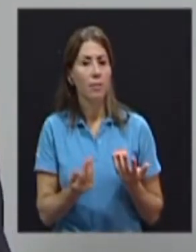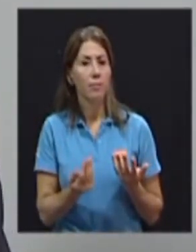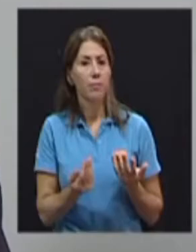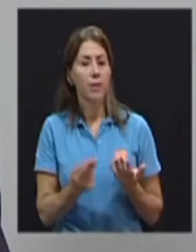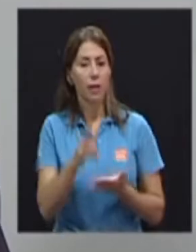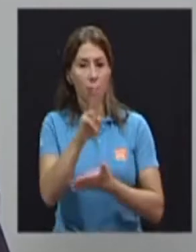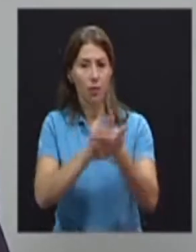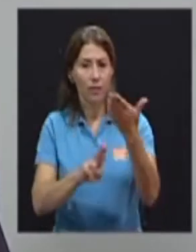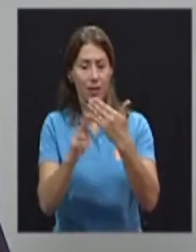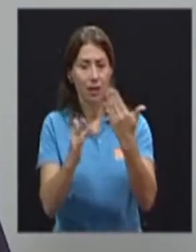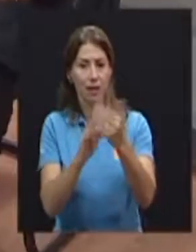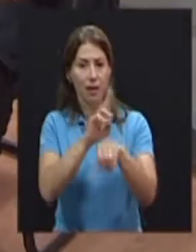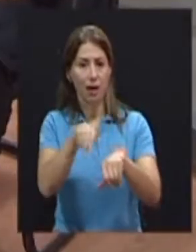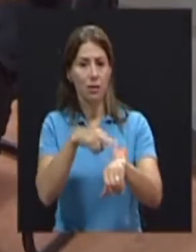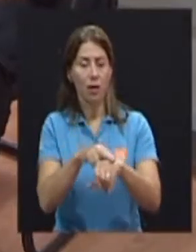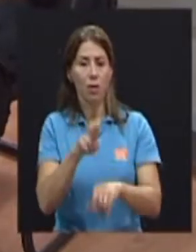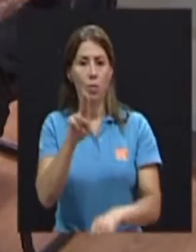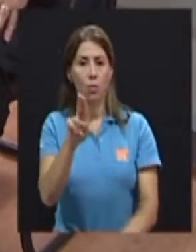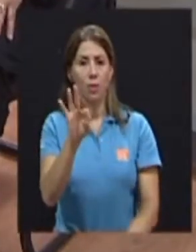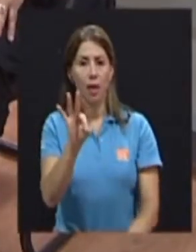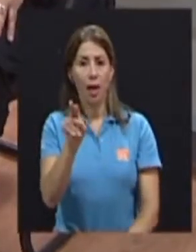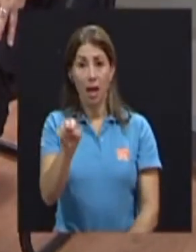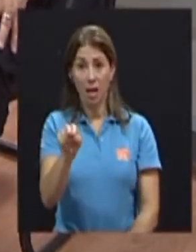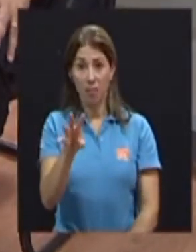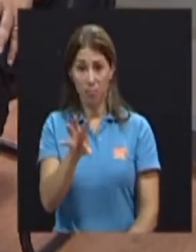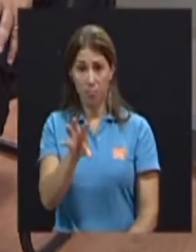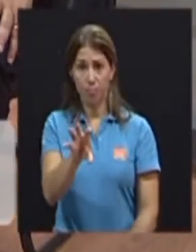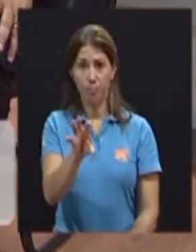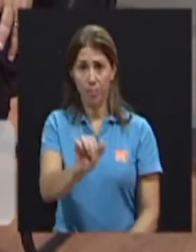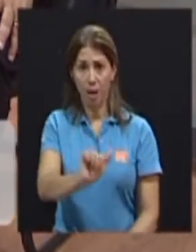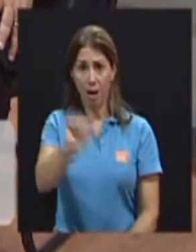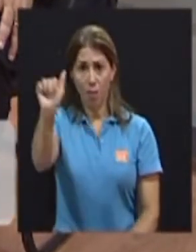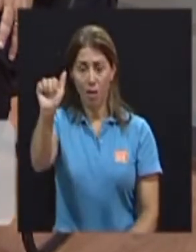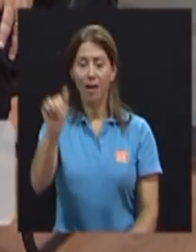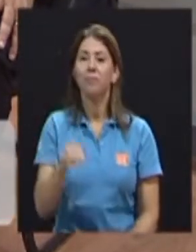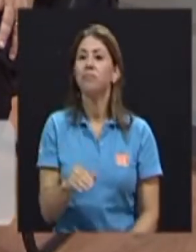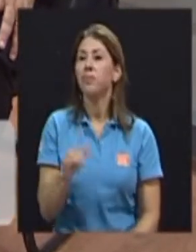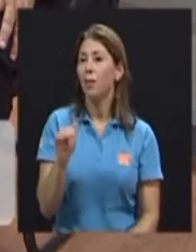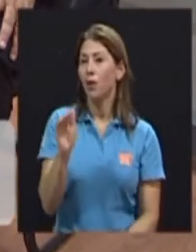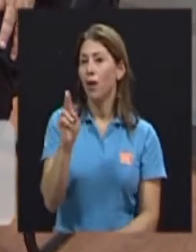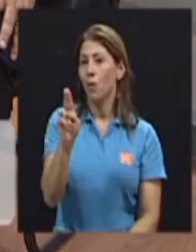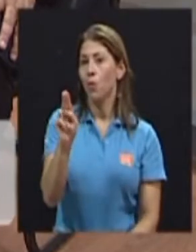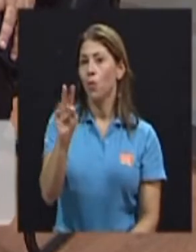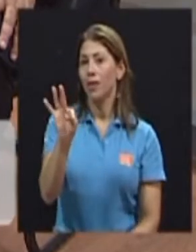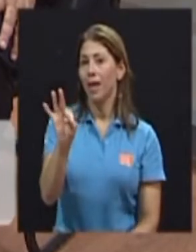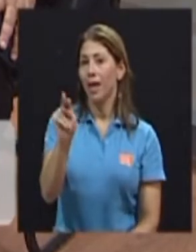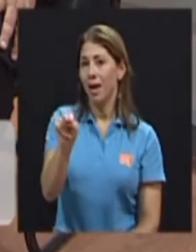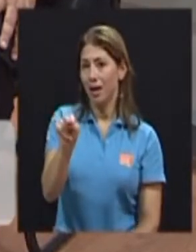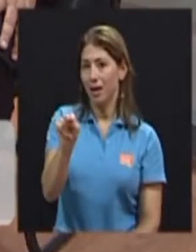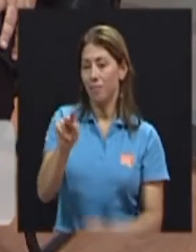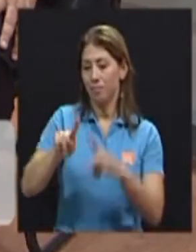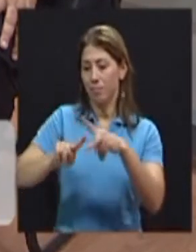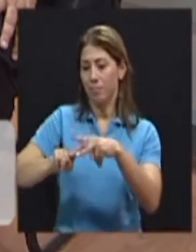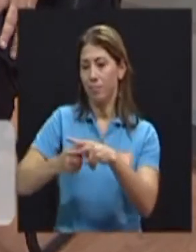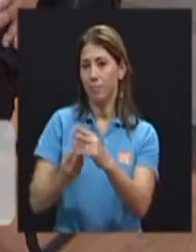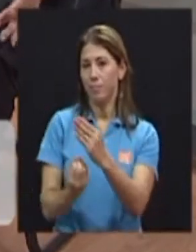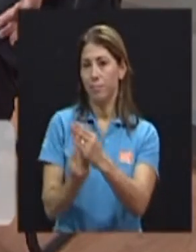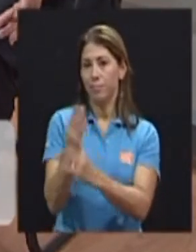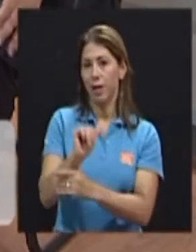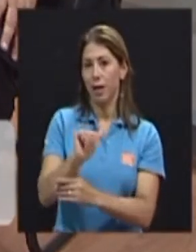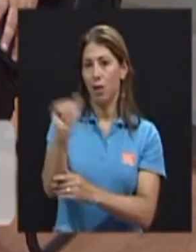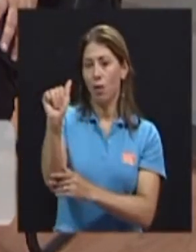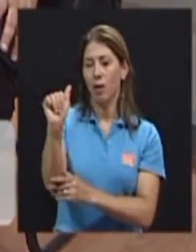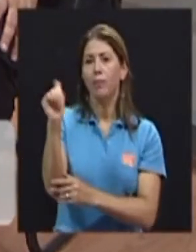la UTN? La UTN nace en Alajuela en respuesta también a una